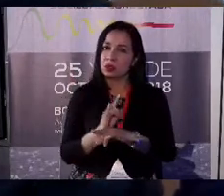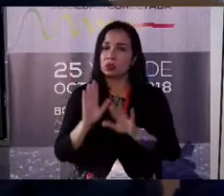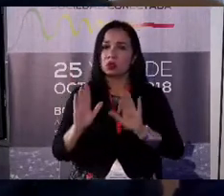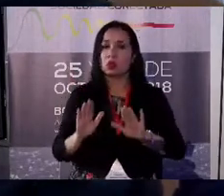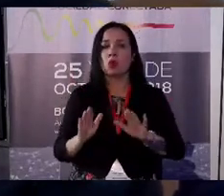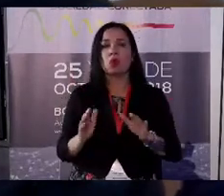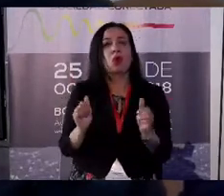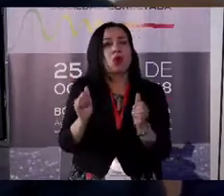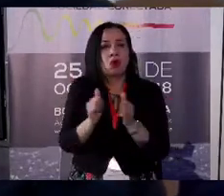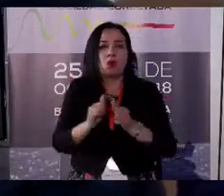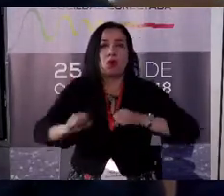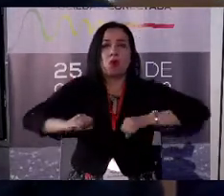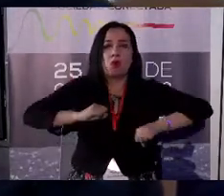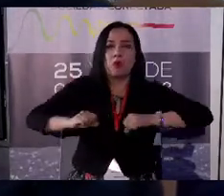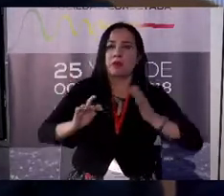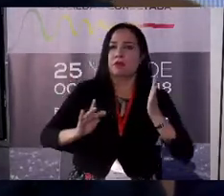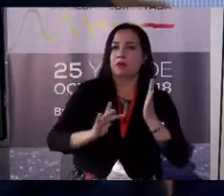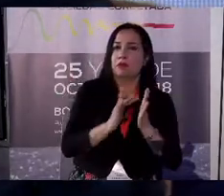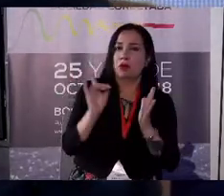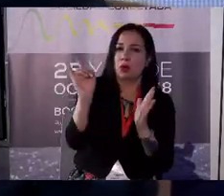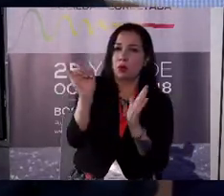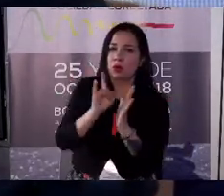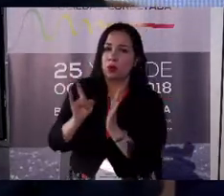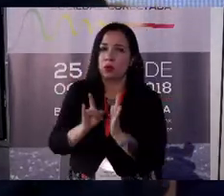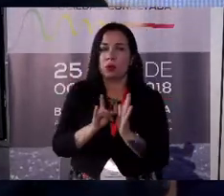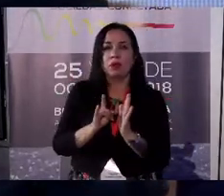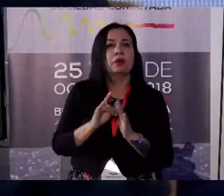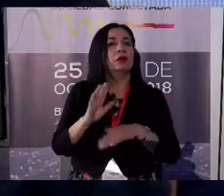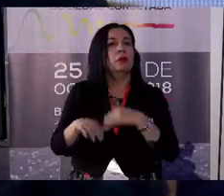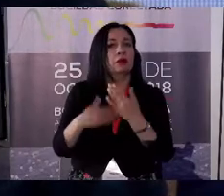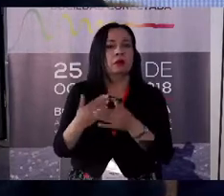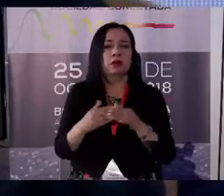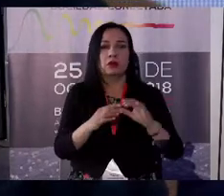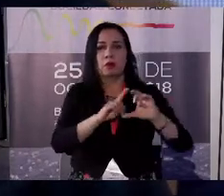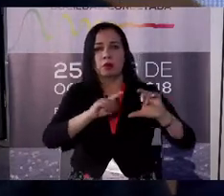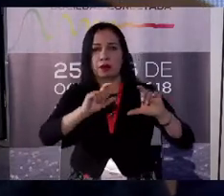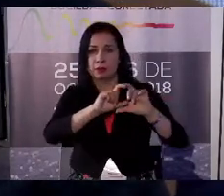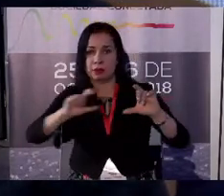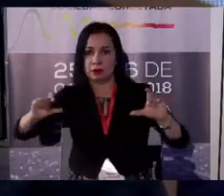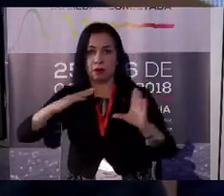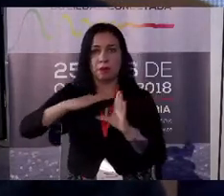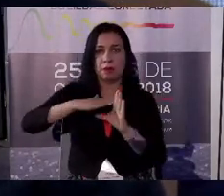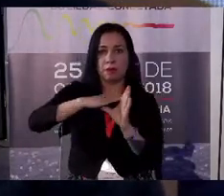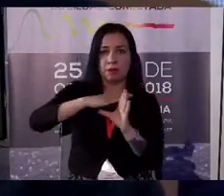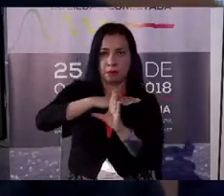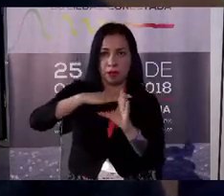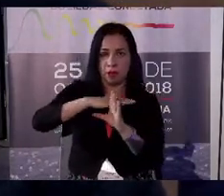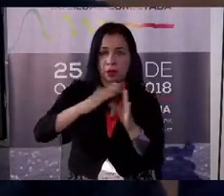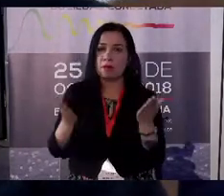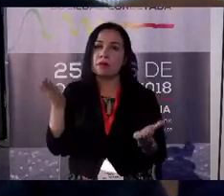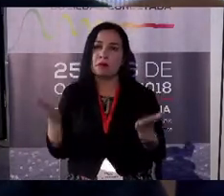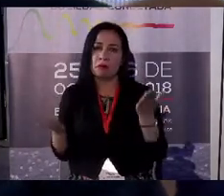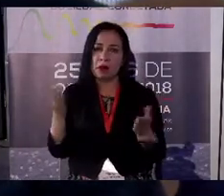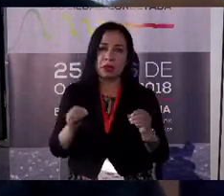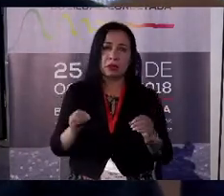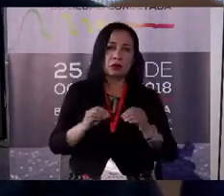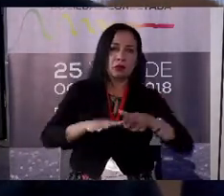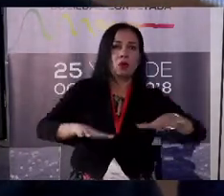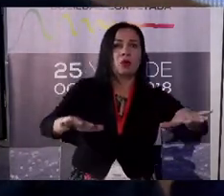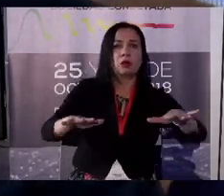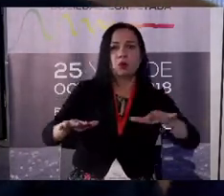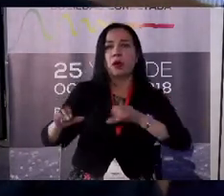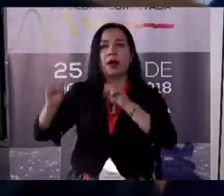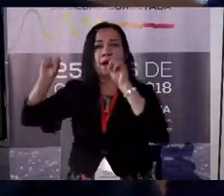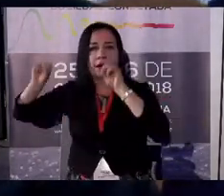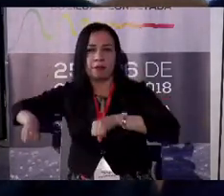movilidad. Y luego, cuando vamos a bandas intermedias, tenemos un balance entre cobertura y capacidad. Finalmente, en las bandas